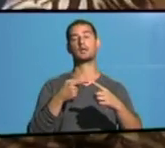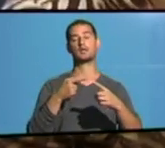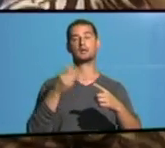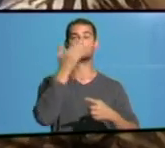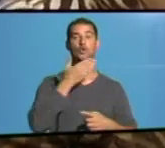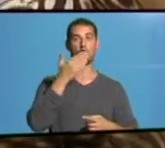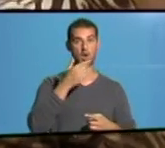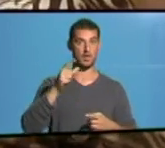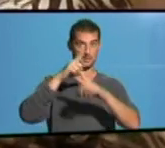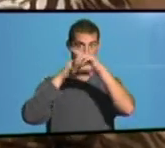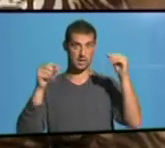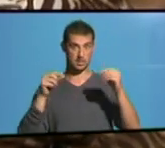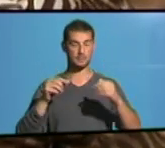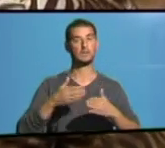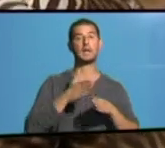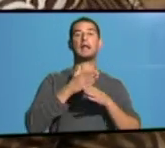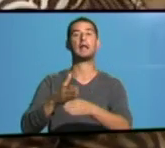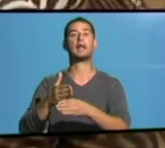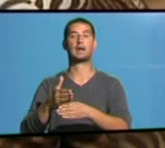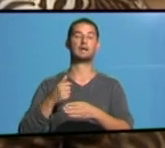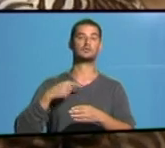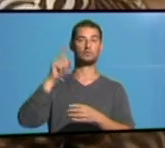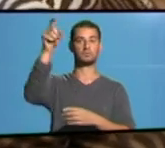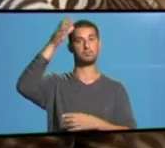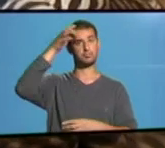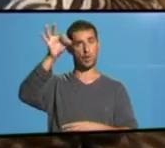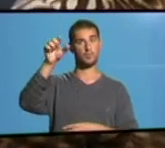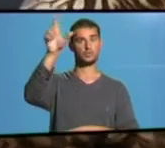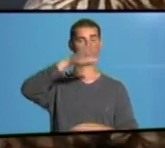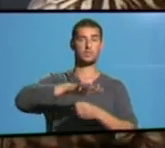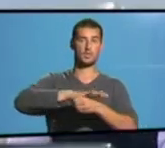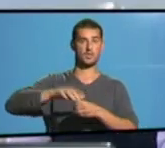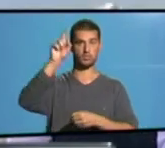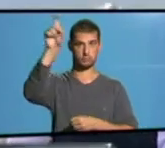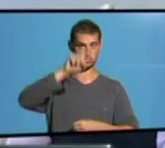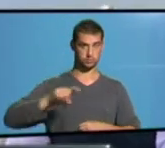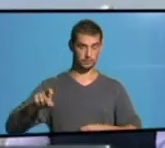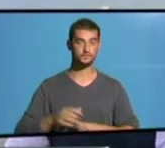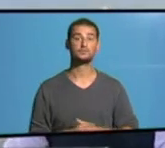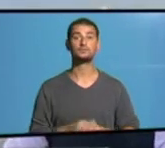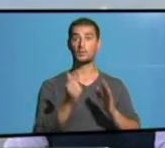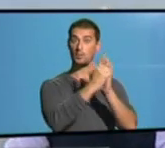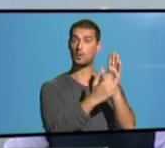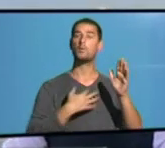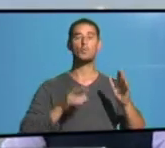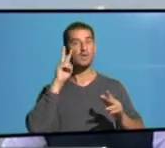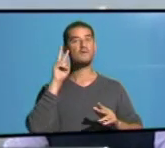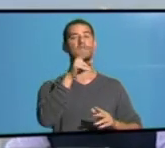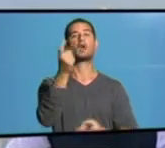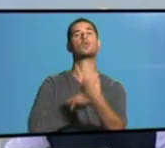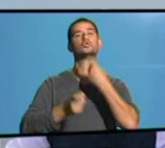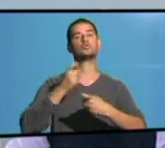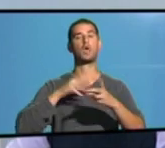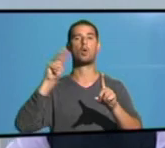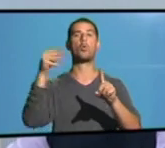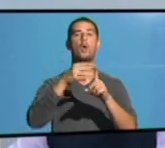capital, e o resto nos concellos de Oincio, Becerreá, Vilalba e Pobra de Borollón. A programación completa podese consultar na páxina